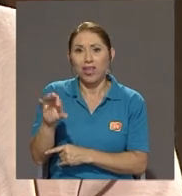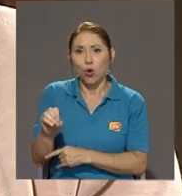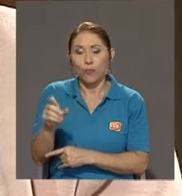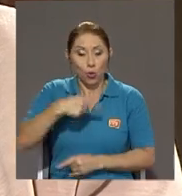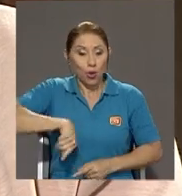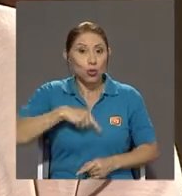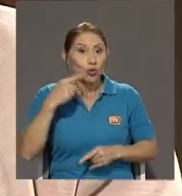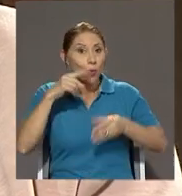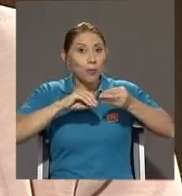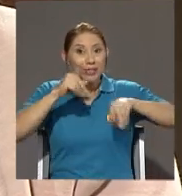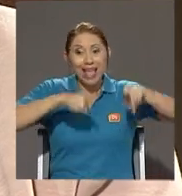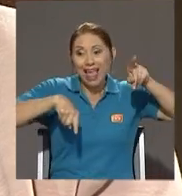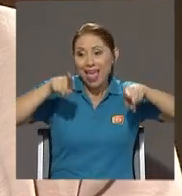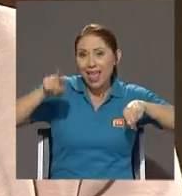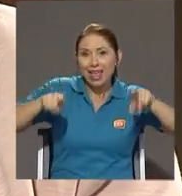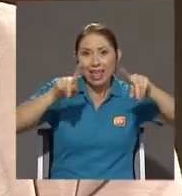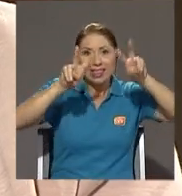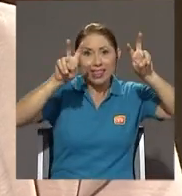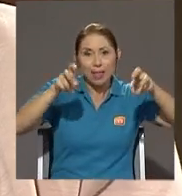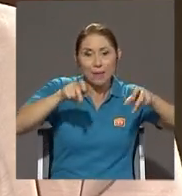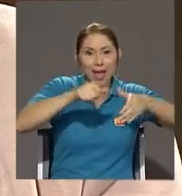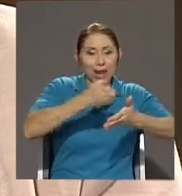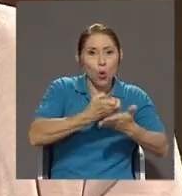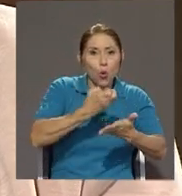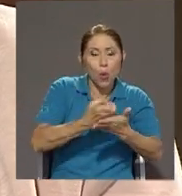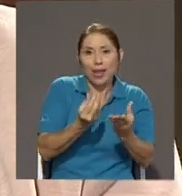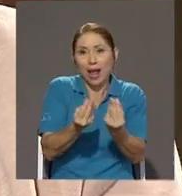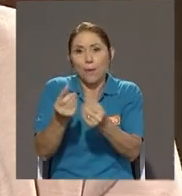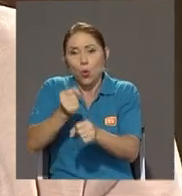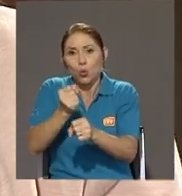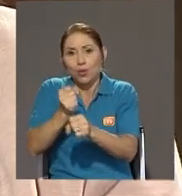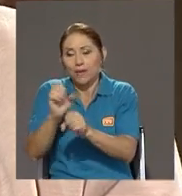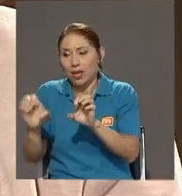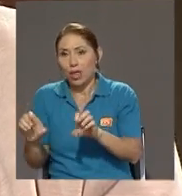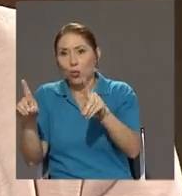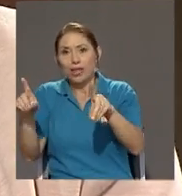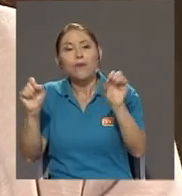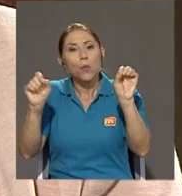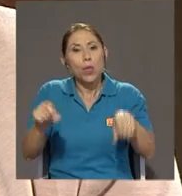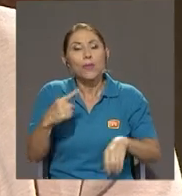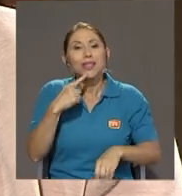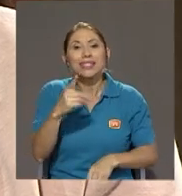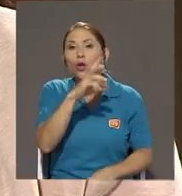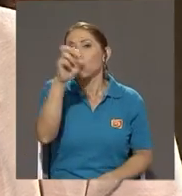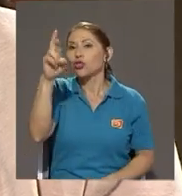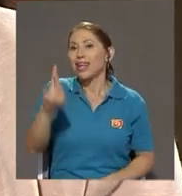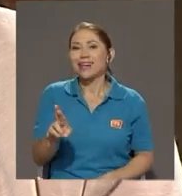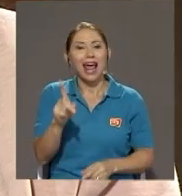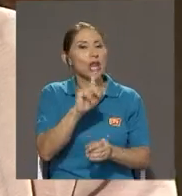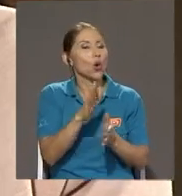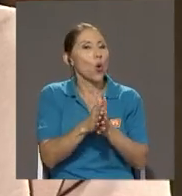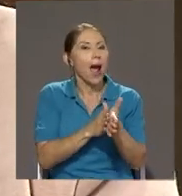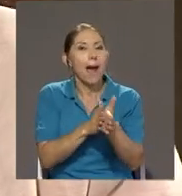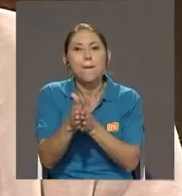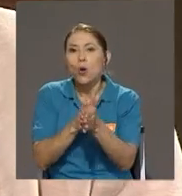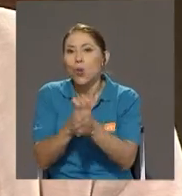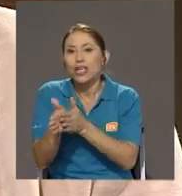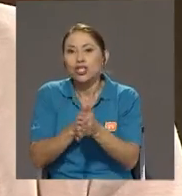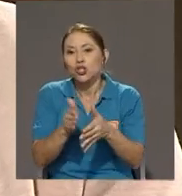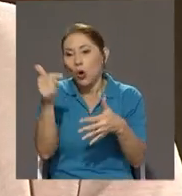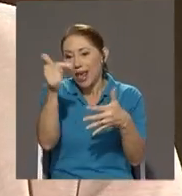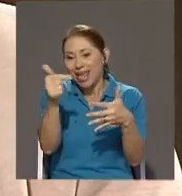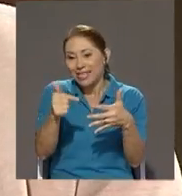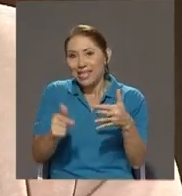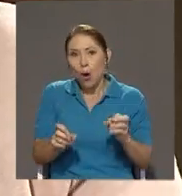económica, productiva y en materia educativa, podríamos decir que Costa Rica no aprovechó esa ventana de